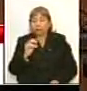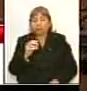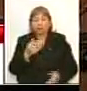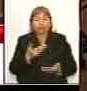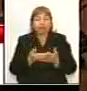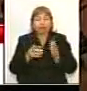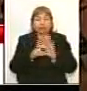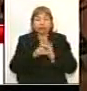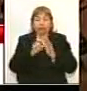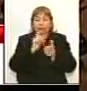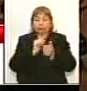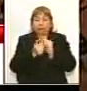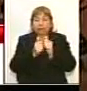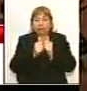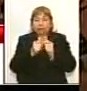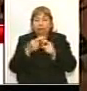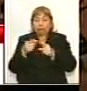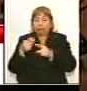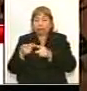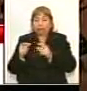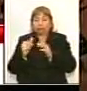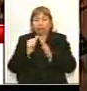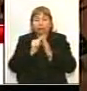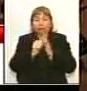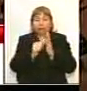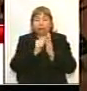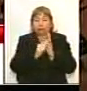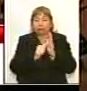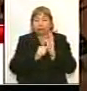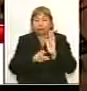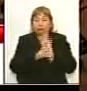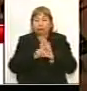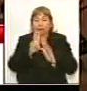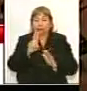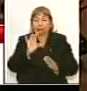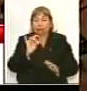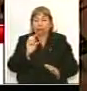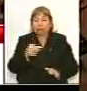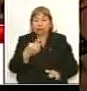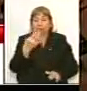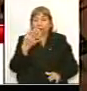2355-2017, ley que modifica diversos artículos de la ley